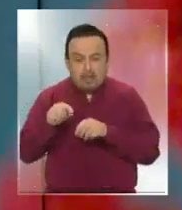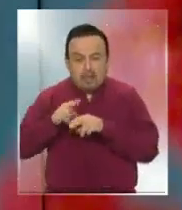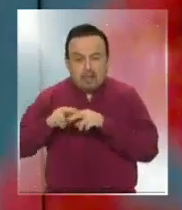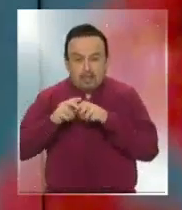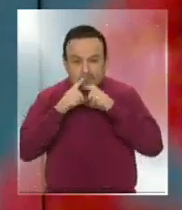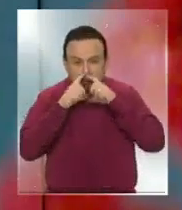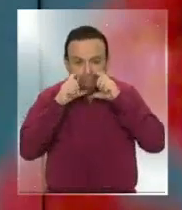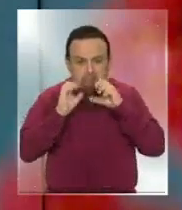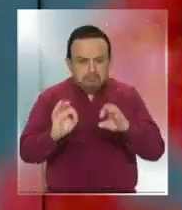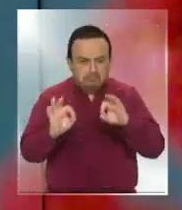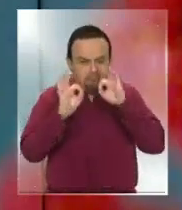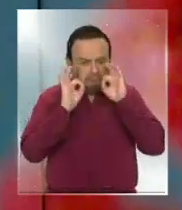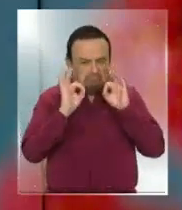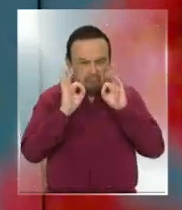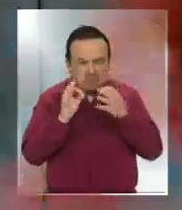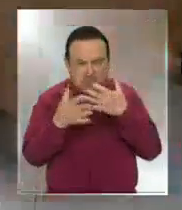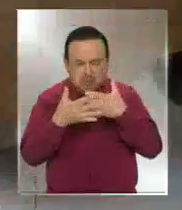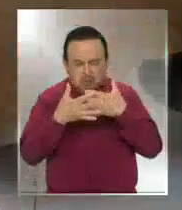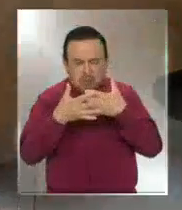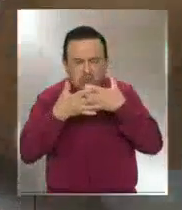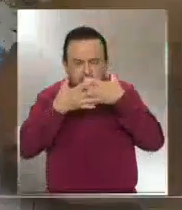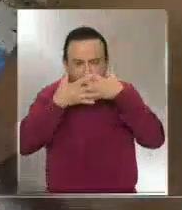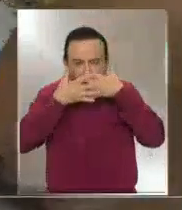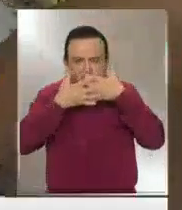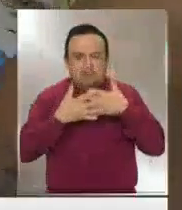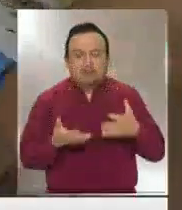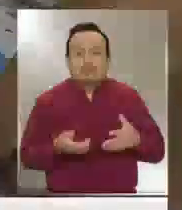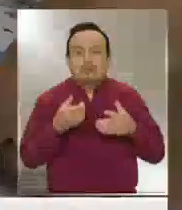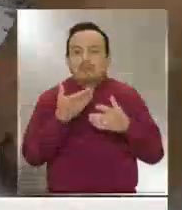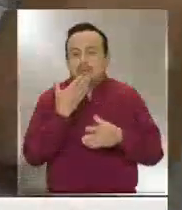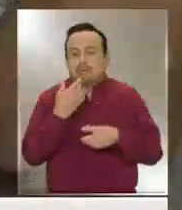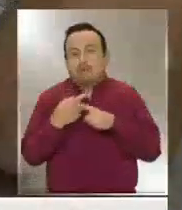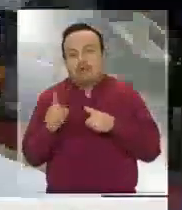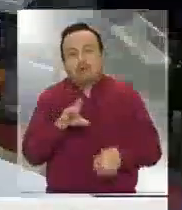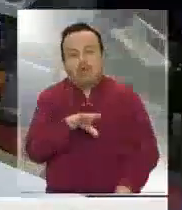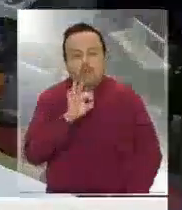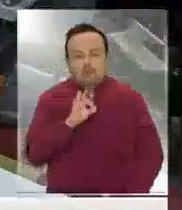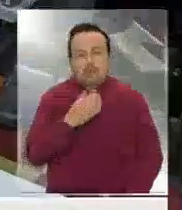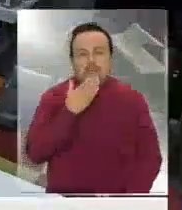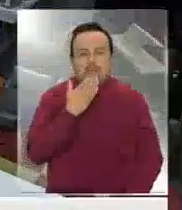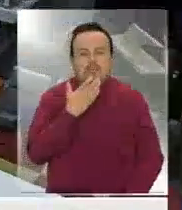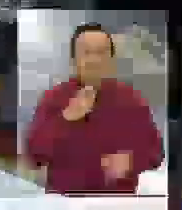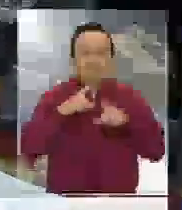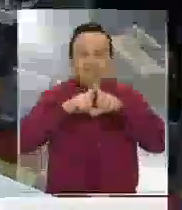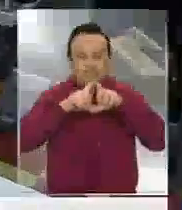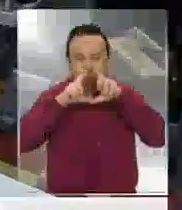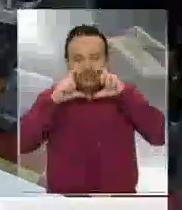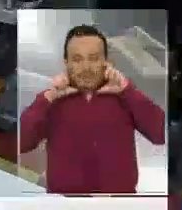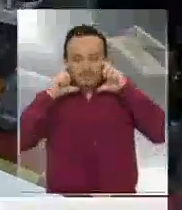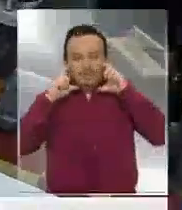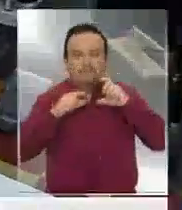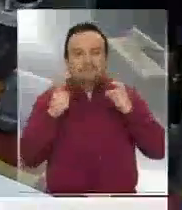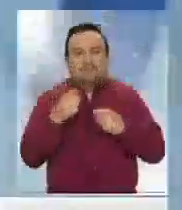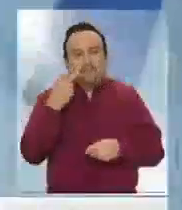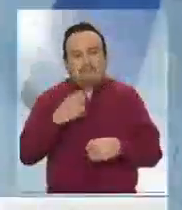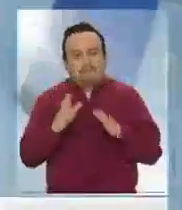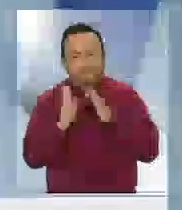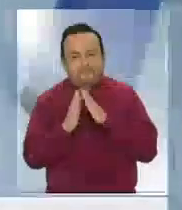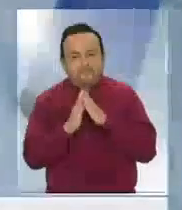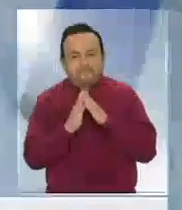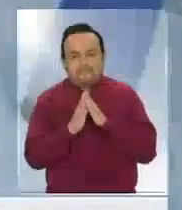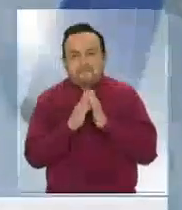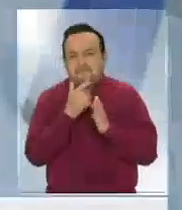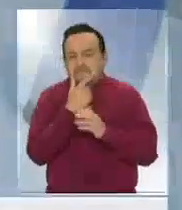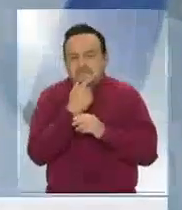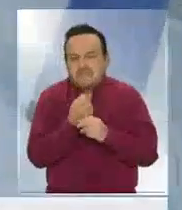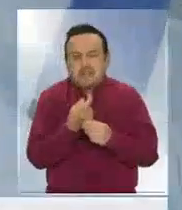una mascarilla, pero atómica. Hay opciones también para confeccionar las mascarillas con artículos caseros de acceso